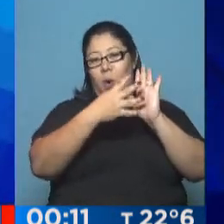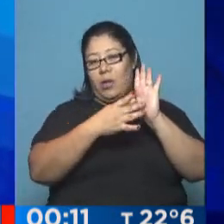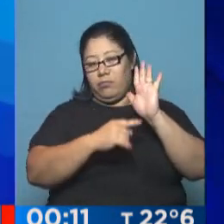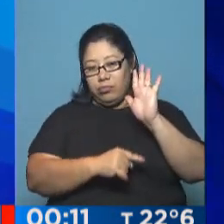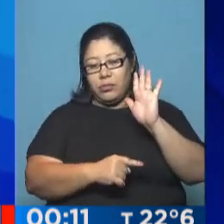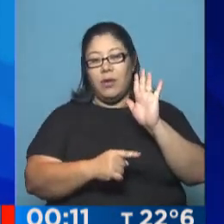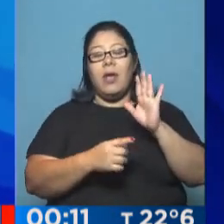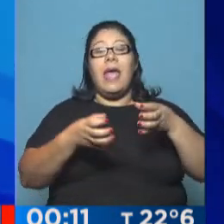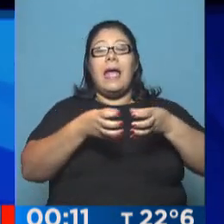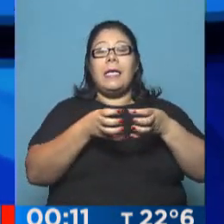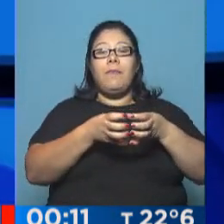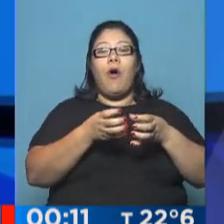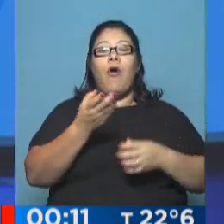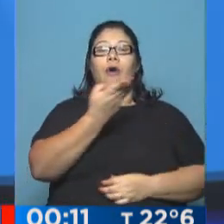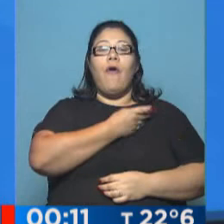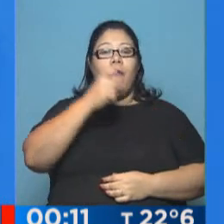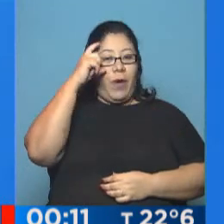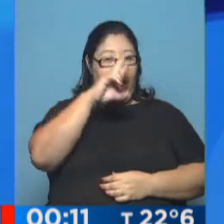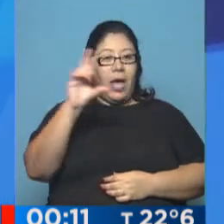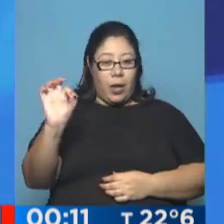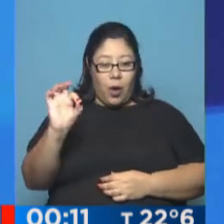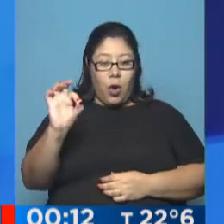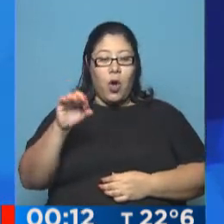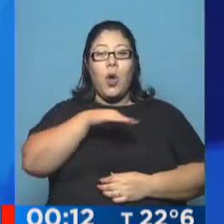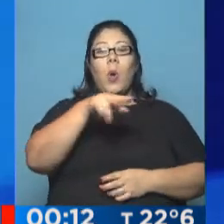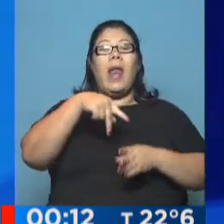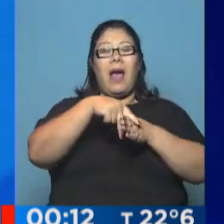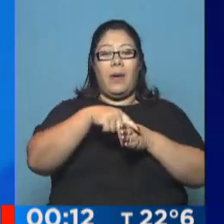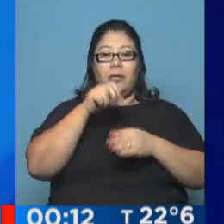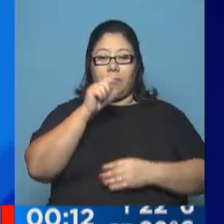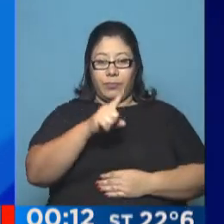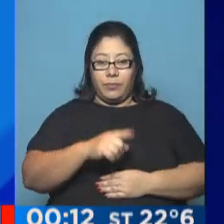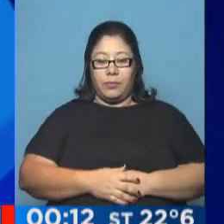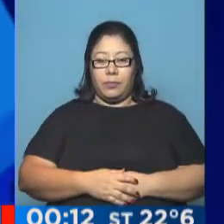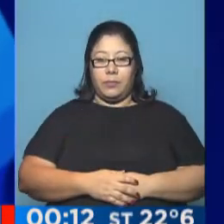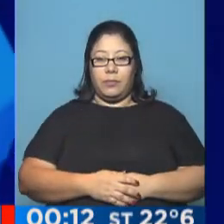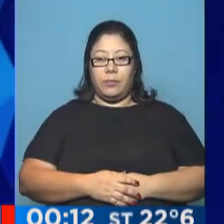Caballito allí. Segundos en las posiciones del Nacional B.